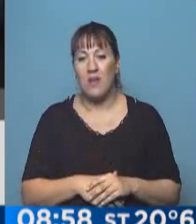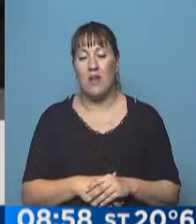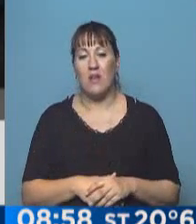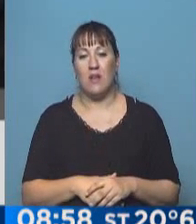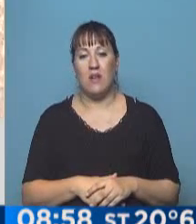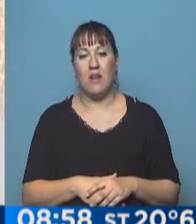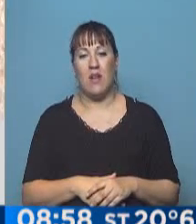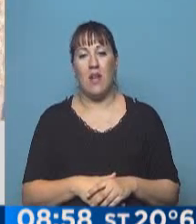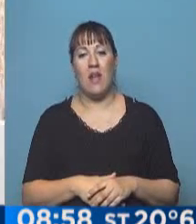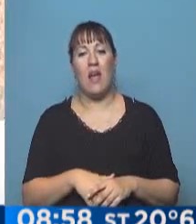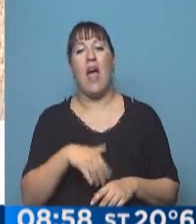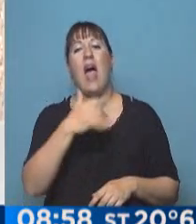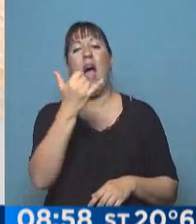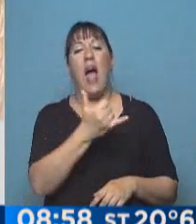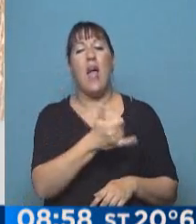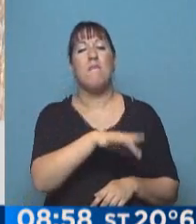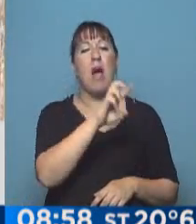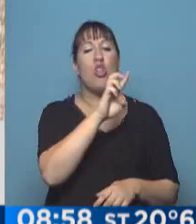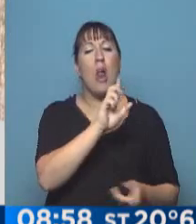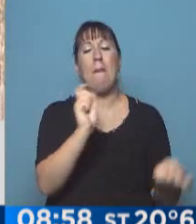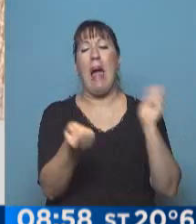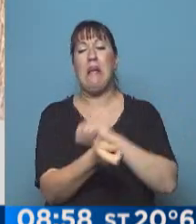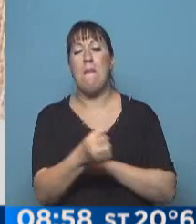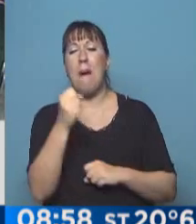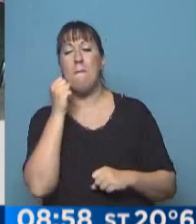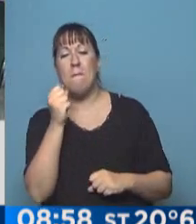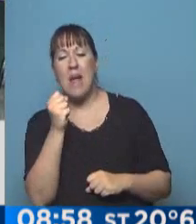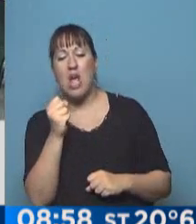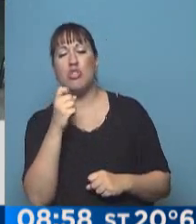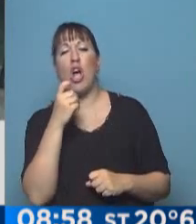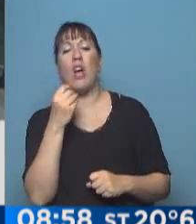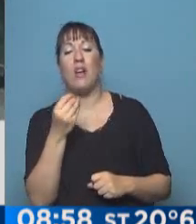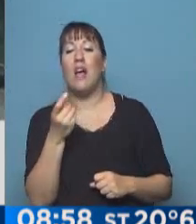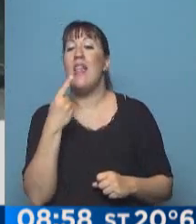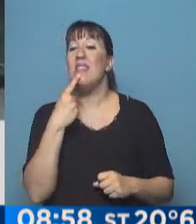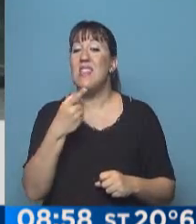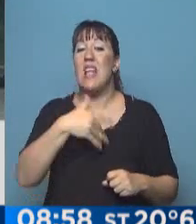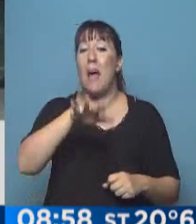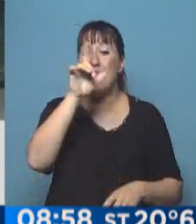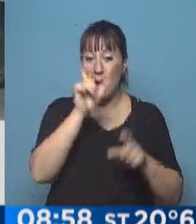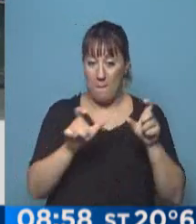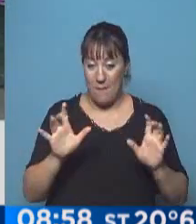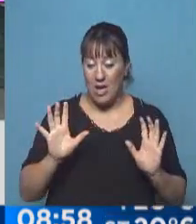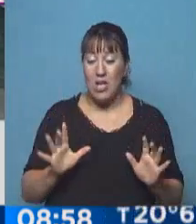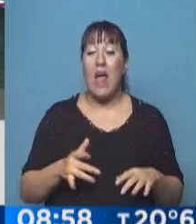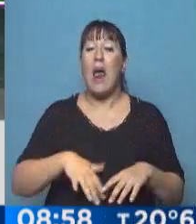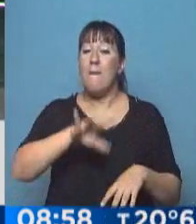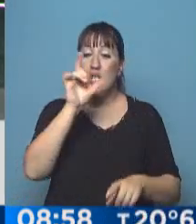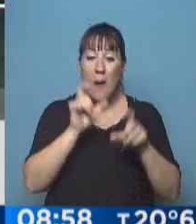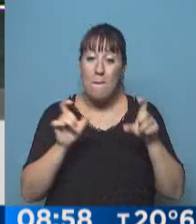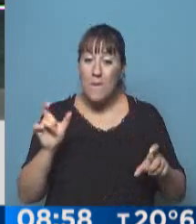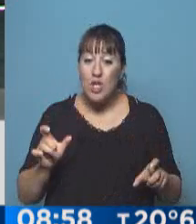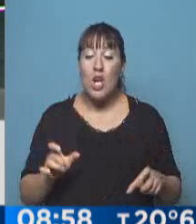para transformar en pesos que pesos a pagar. Claro, porque él dice que la mayoría de la gente, lo dice así textualmente, la mayoría de la